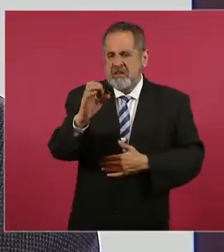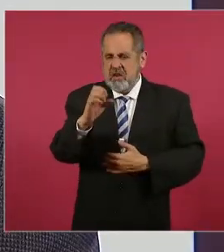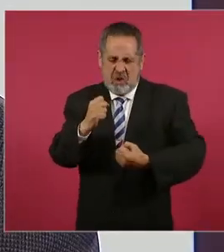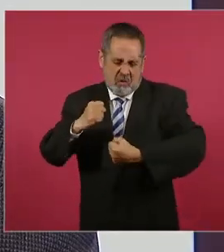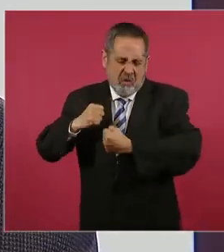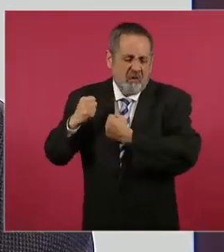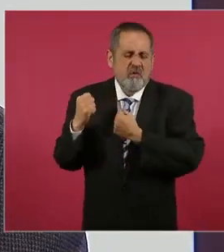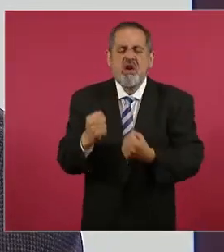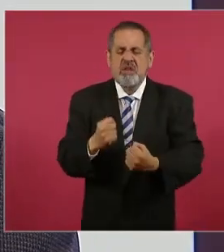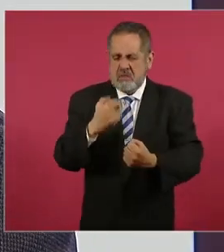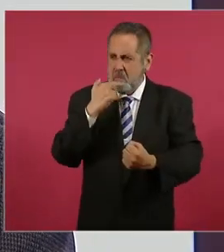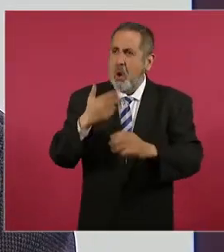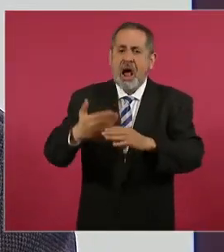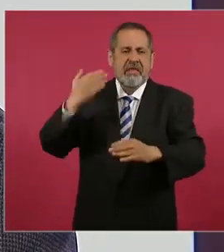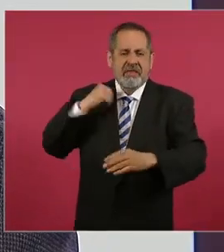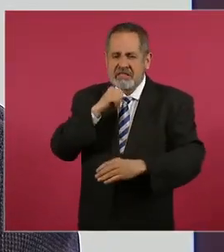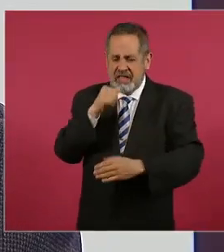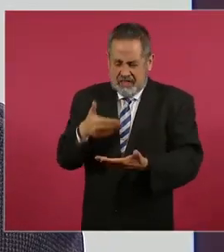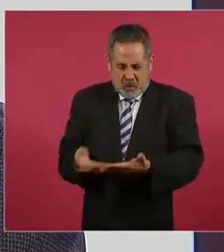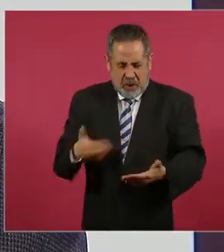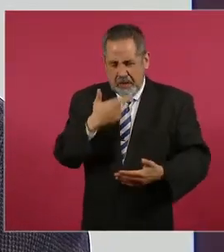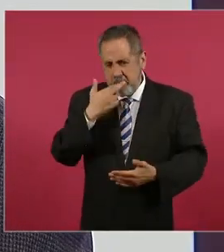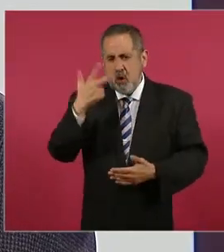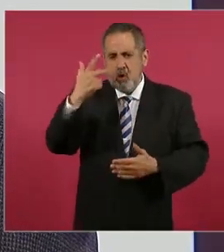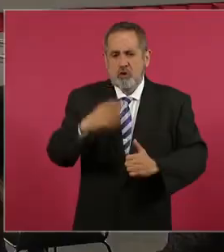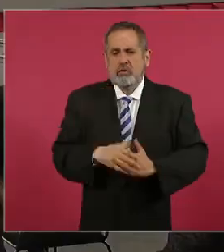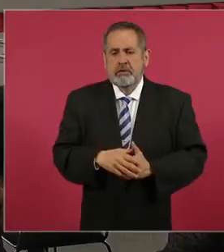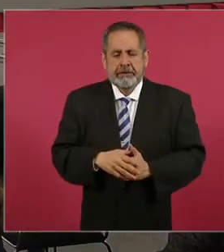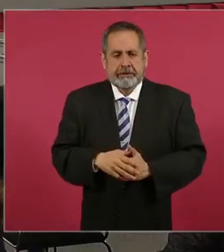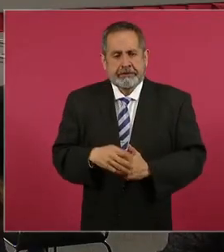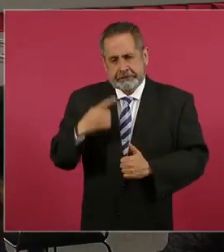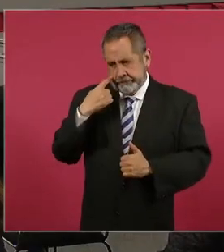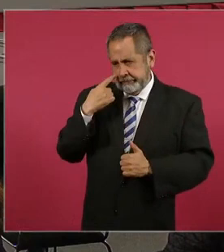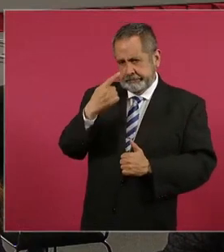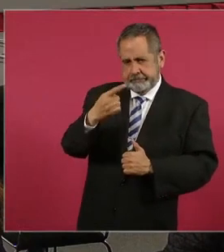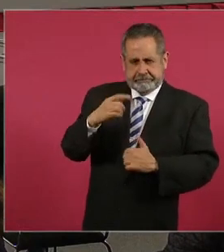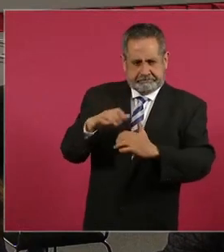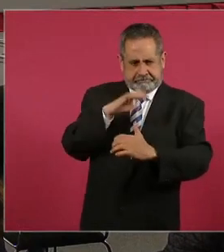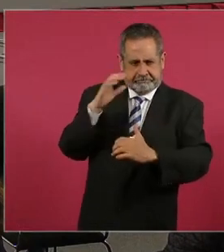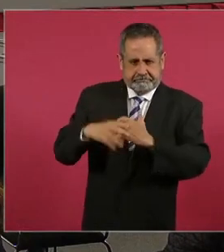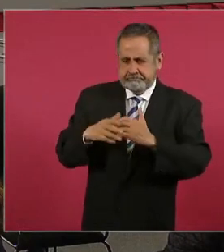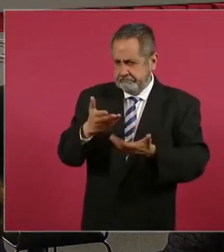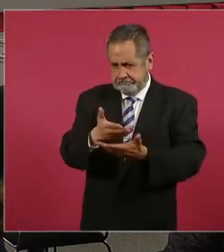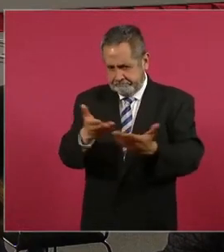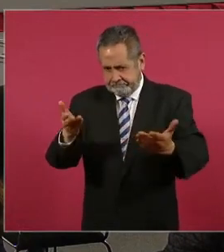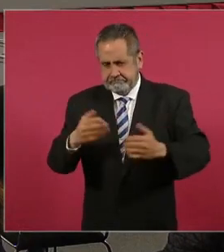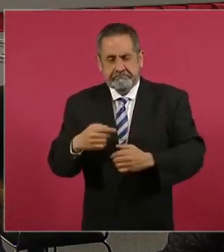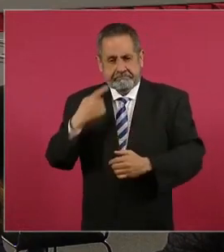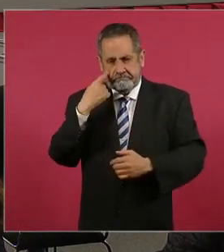fuerte que nunca. Presentamos para concluir, señoras y señores,